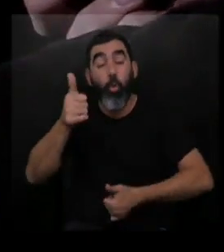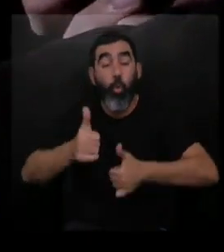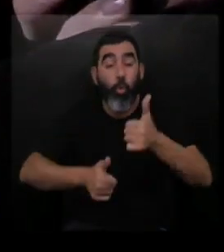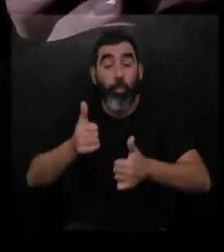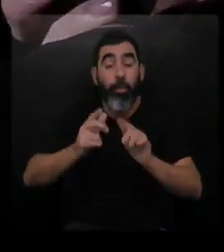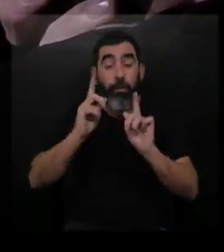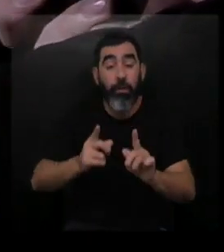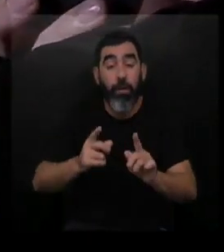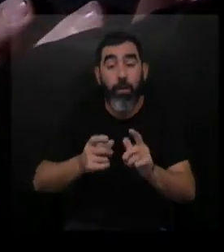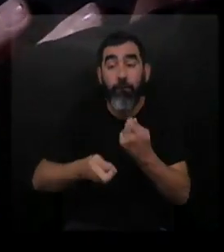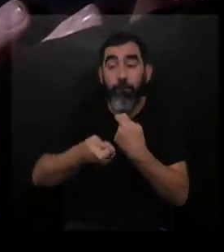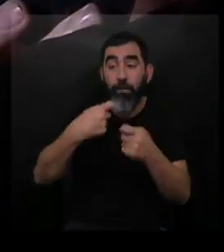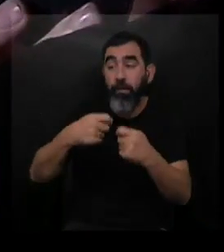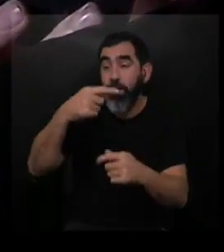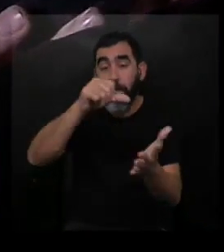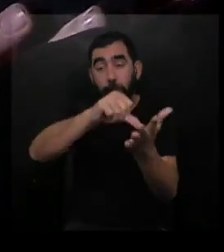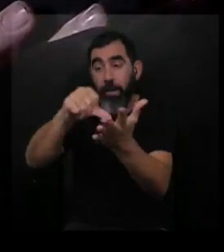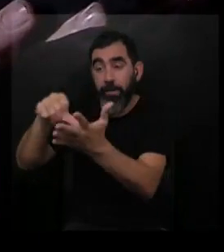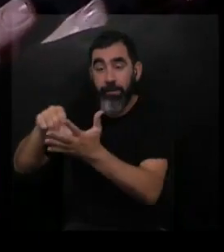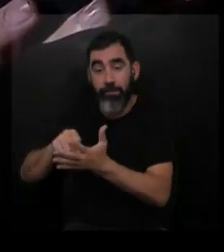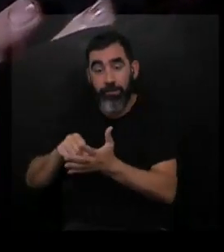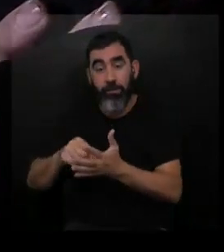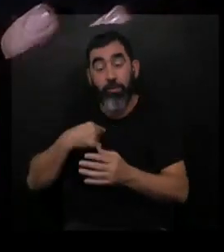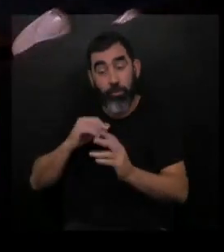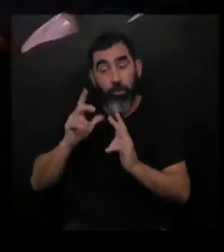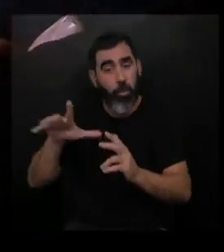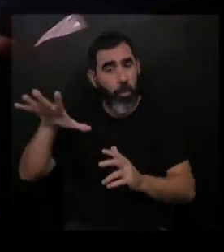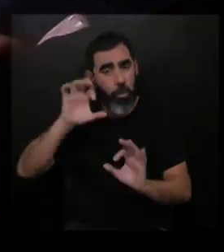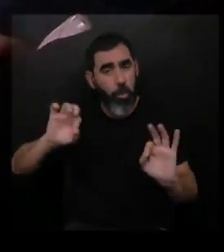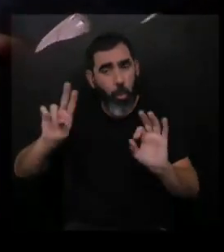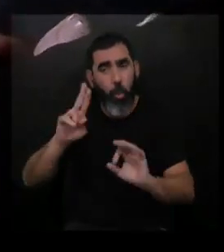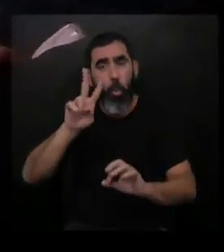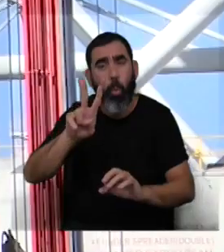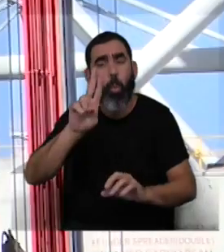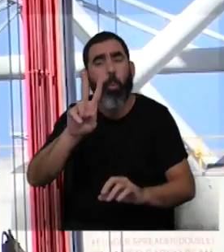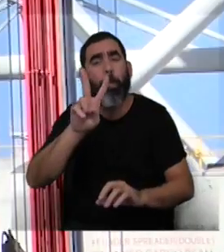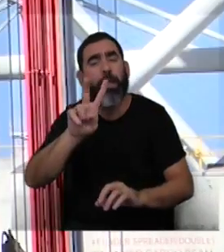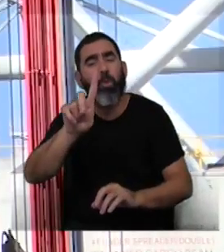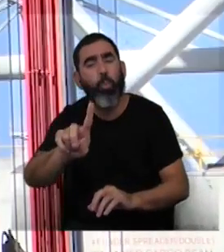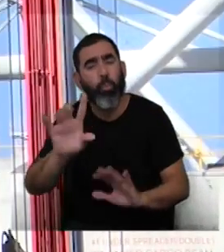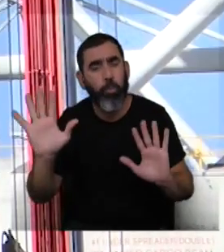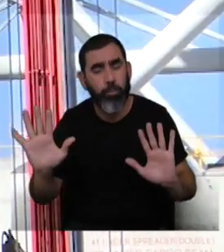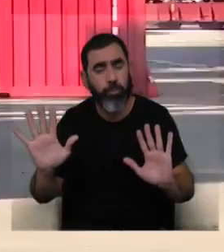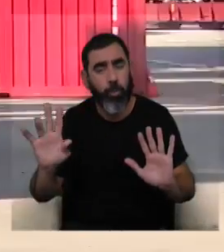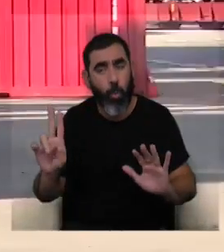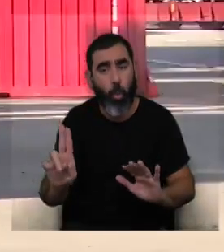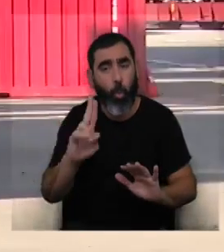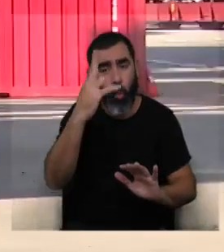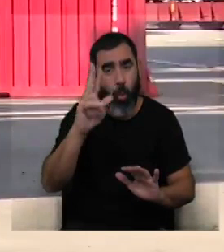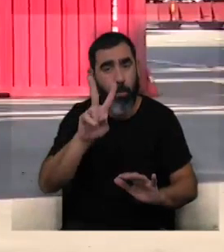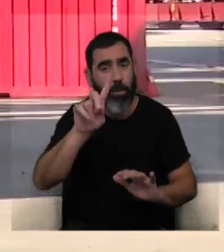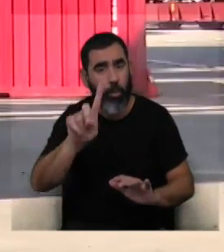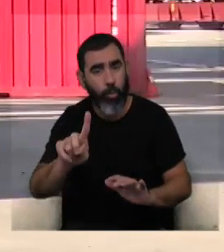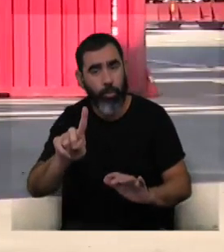también es tener más mercados. Y yo hace tiempo que no oigo nombrar a Uruguay 21, que era una